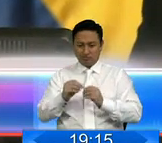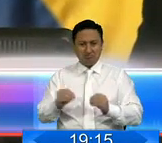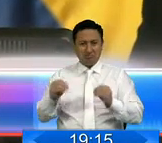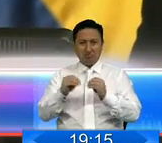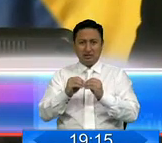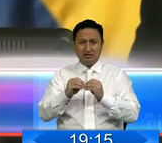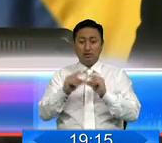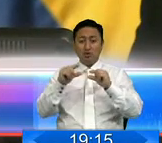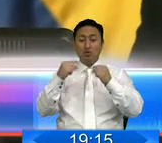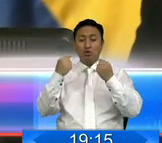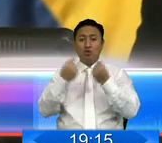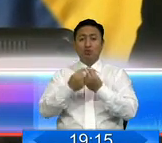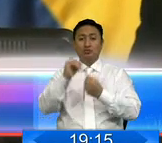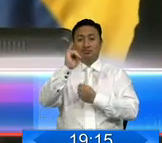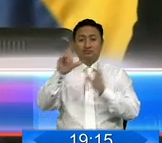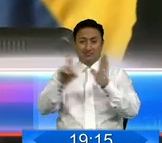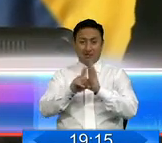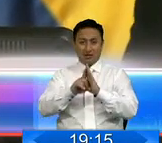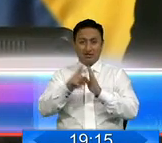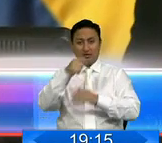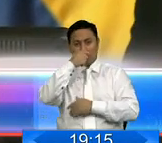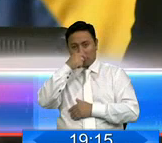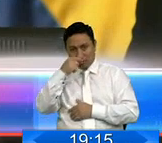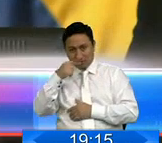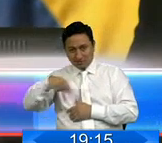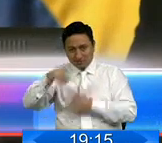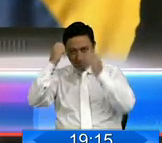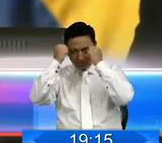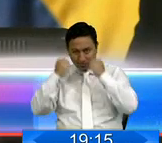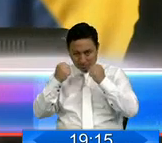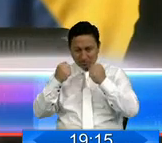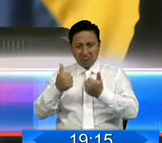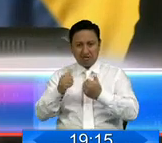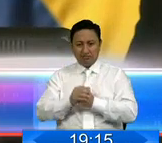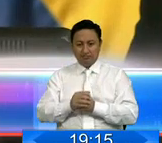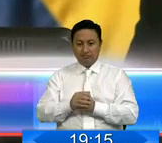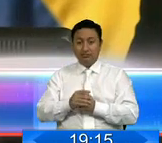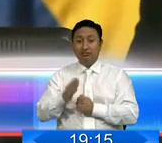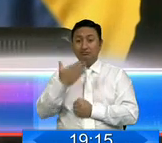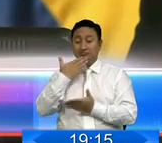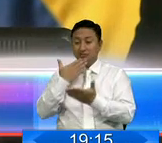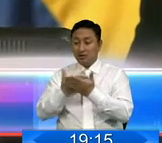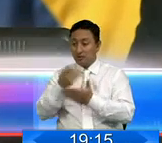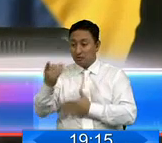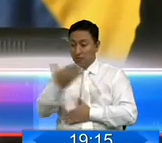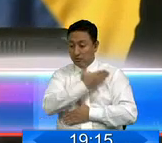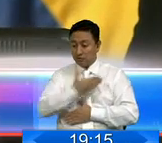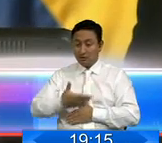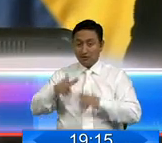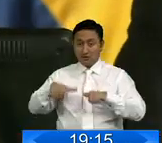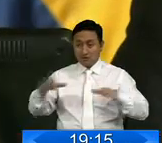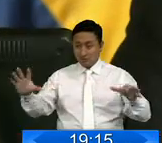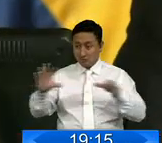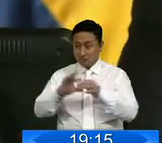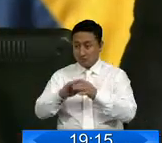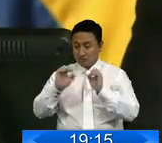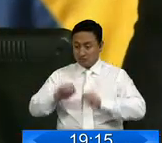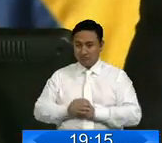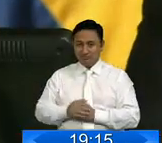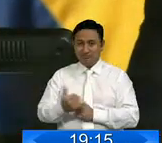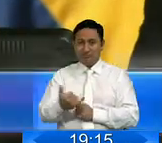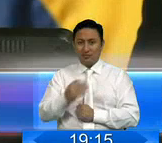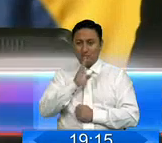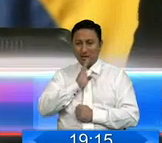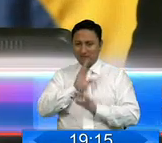contundentes contra estas formas de criminalidad. Y valoro, presidente Lenin, su énfasis, al igual que el mío, de cero tolerancia